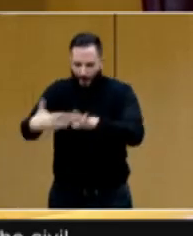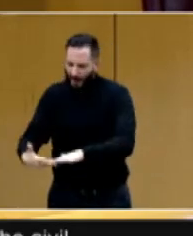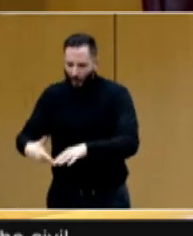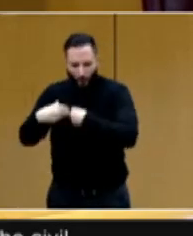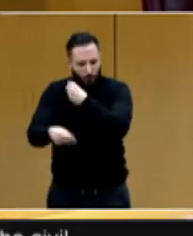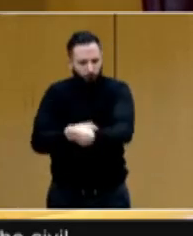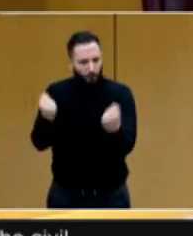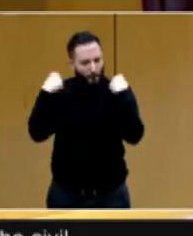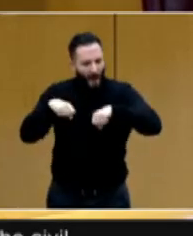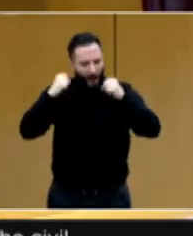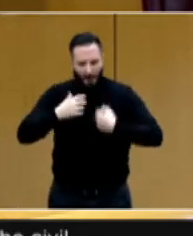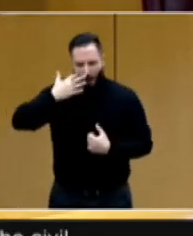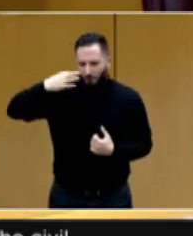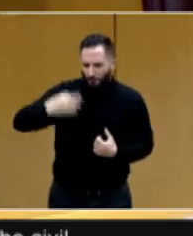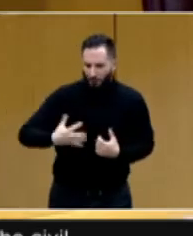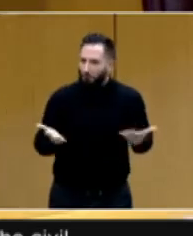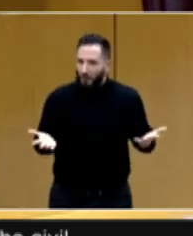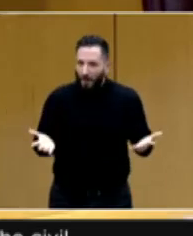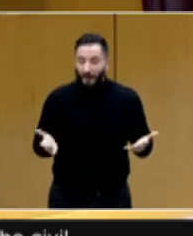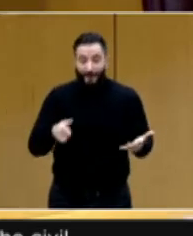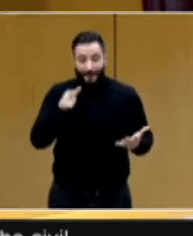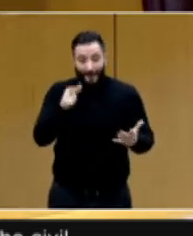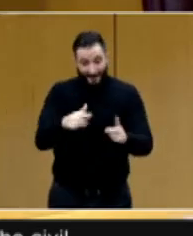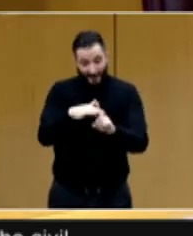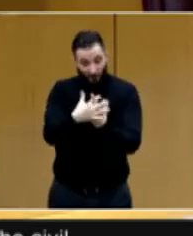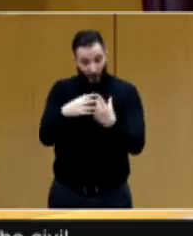Y la verdad es que esta situación territorial